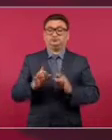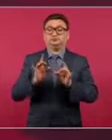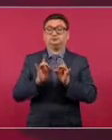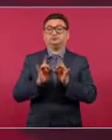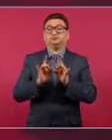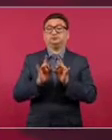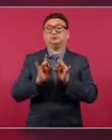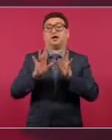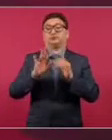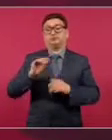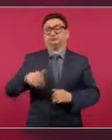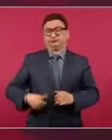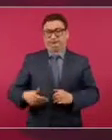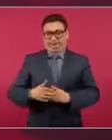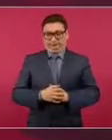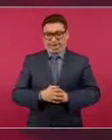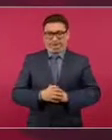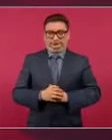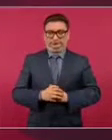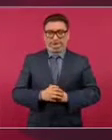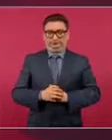accidentes, vamos a decir,